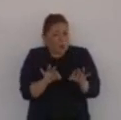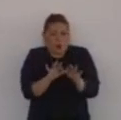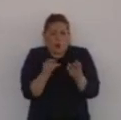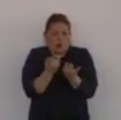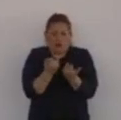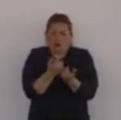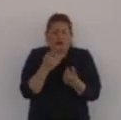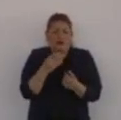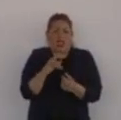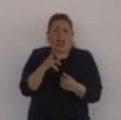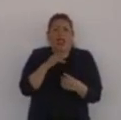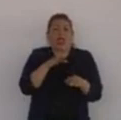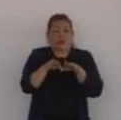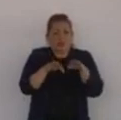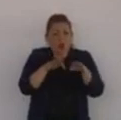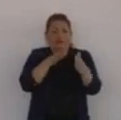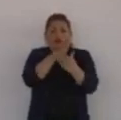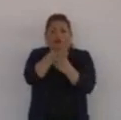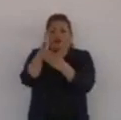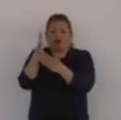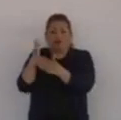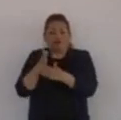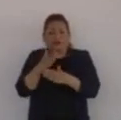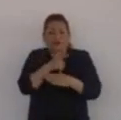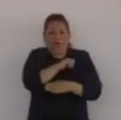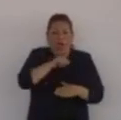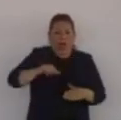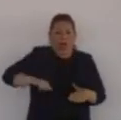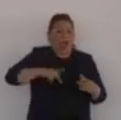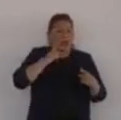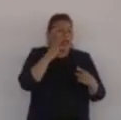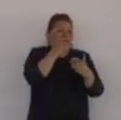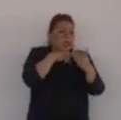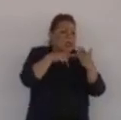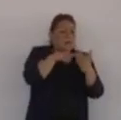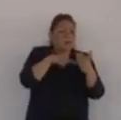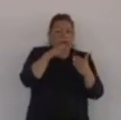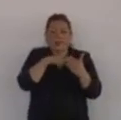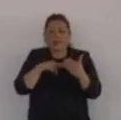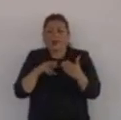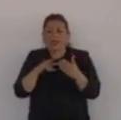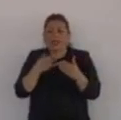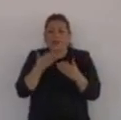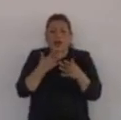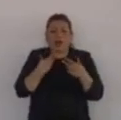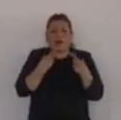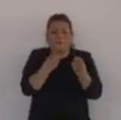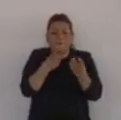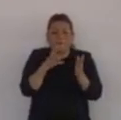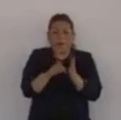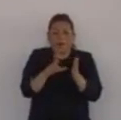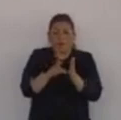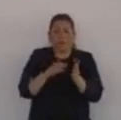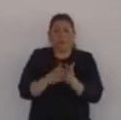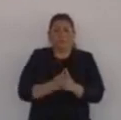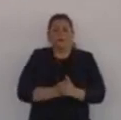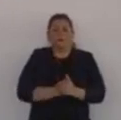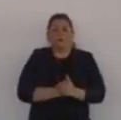va por las 16 alcaldías, que, revisando que se entreguen todos los